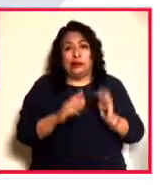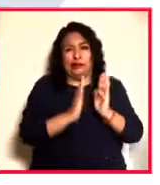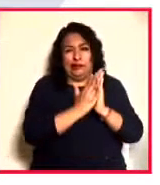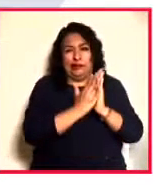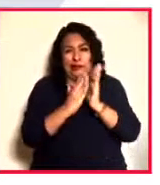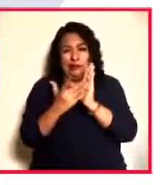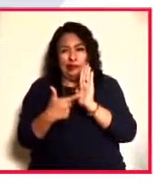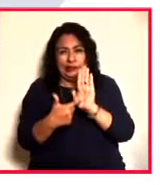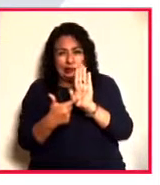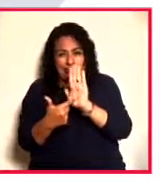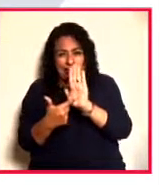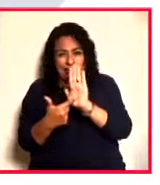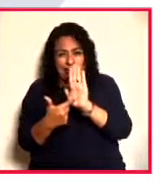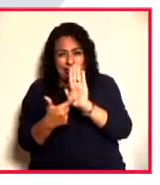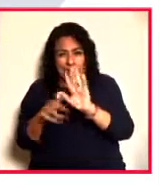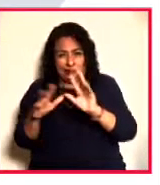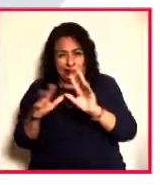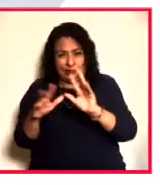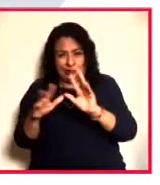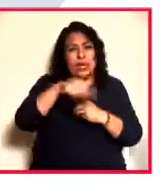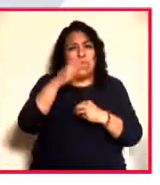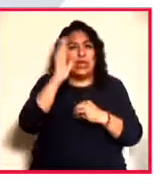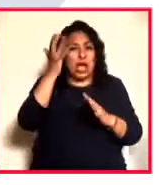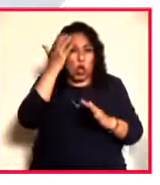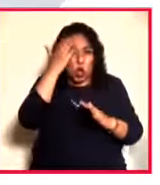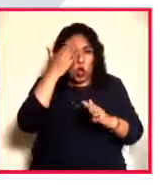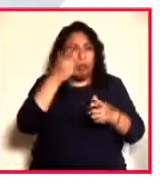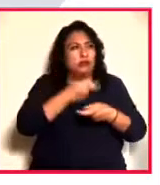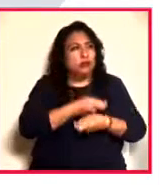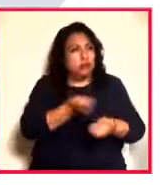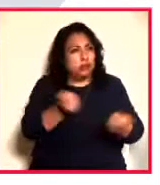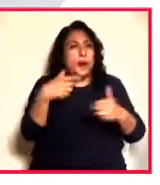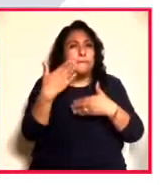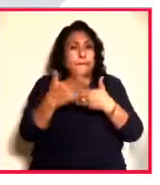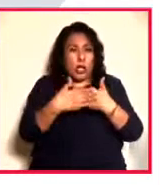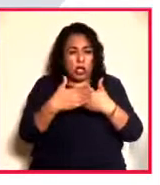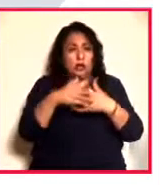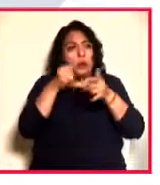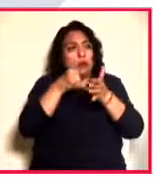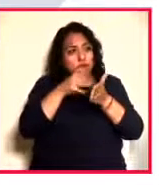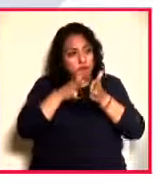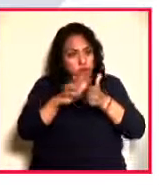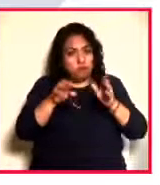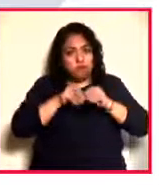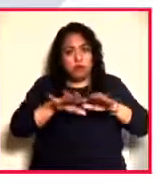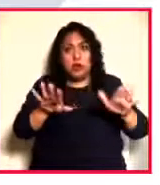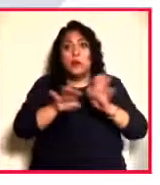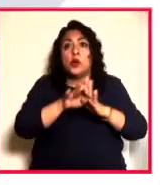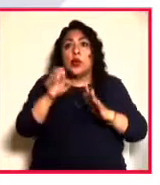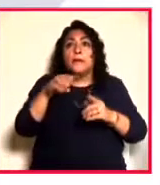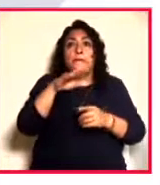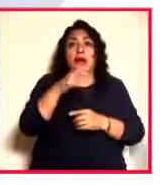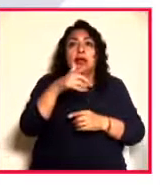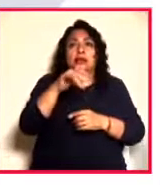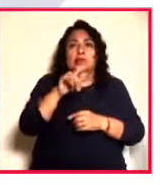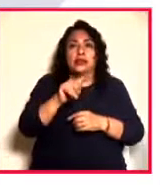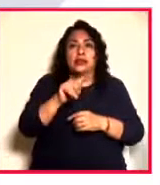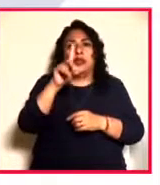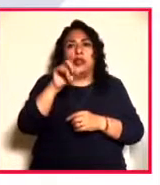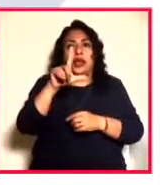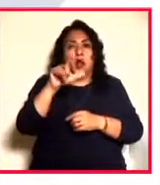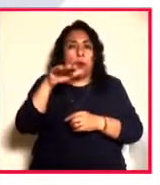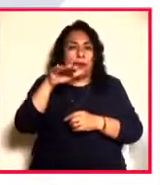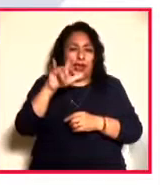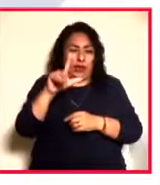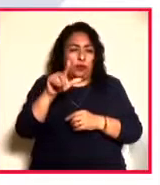publicaciones, las que ya conocemos, las que circulan y las que pronto serán publicadas, como La majestad de lo mínimo de Fernando Fernández,